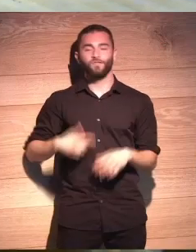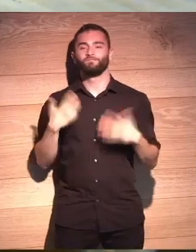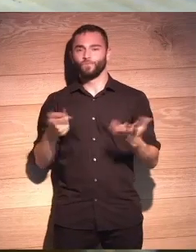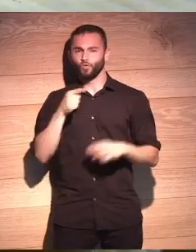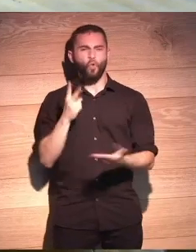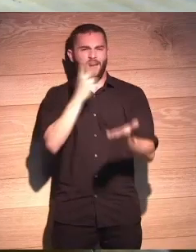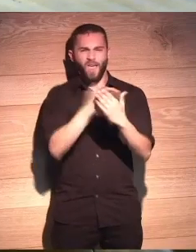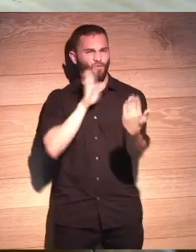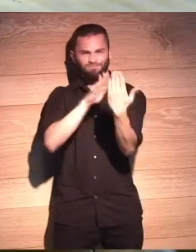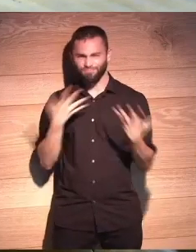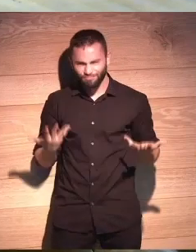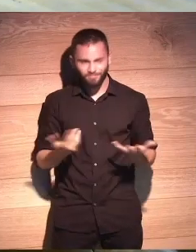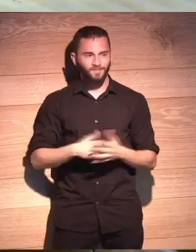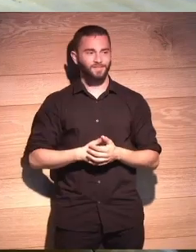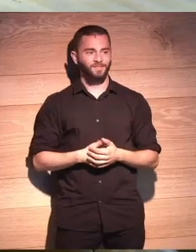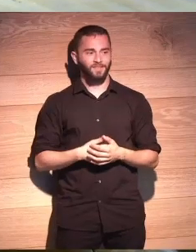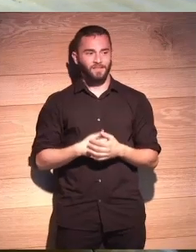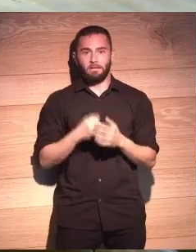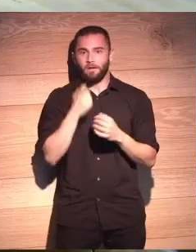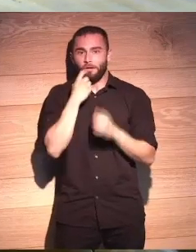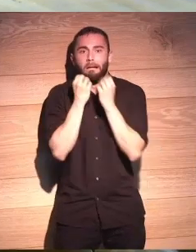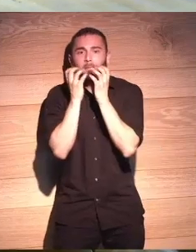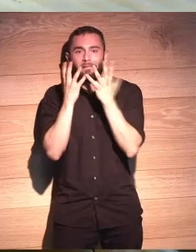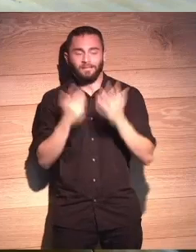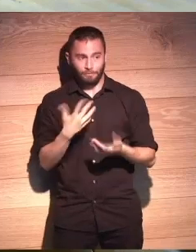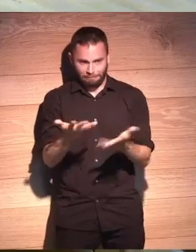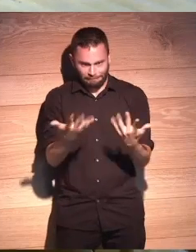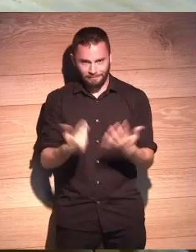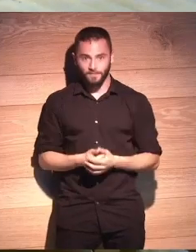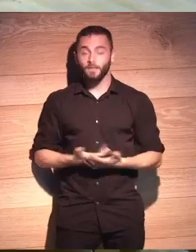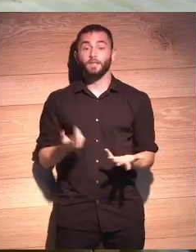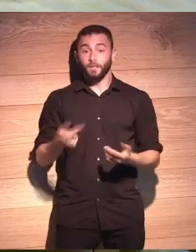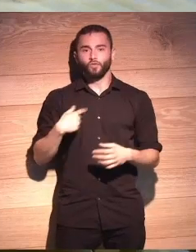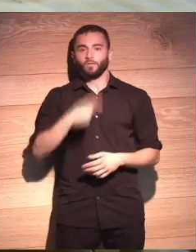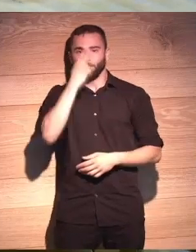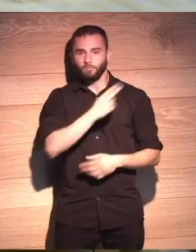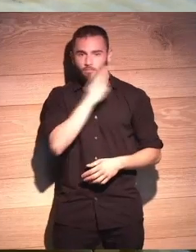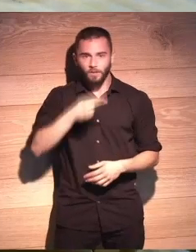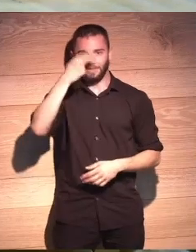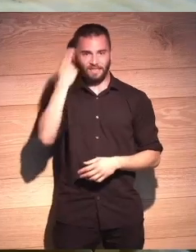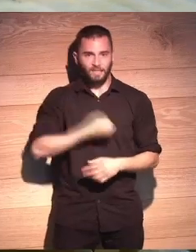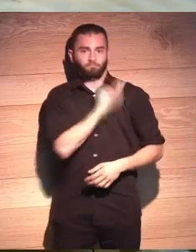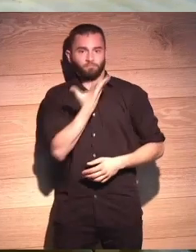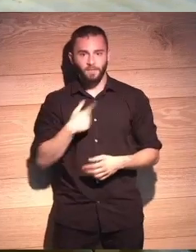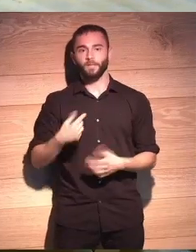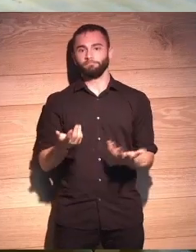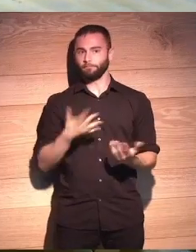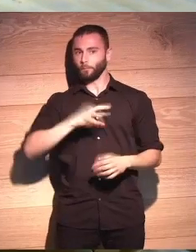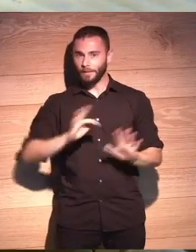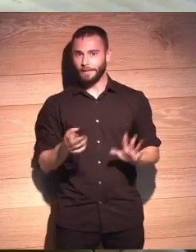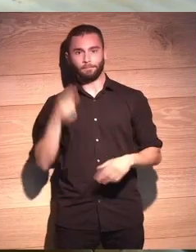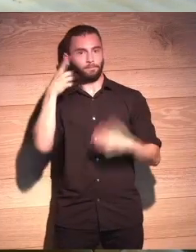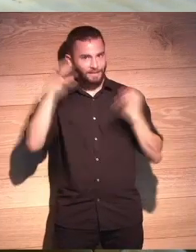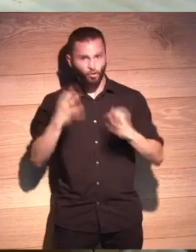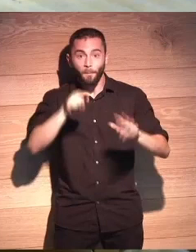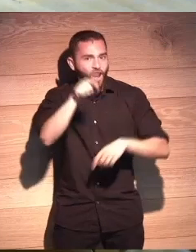acometido retos... No me pongas roja, corte. Interesantes, no. Apasionantes, comprometidos y algunos incluso comprometedores. Pero con este